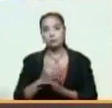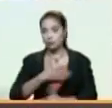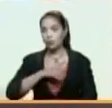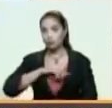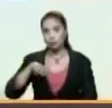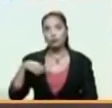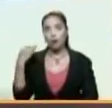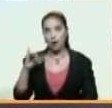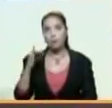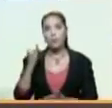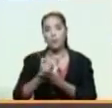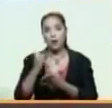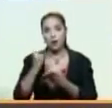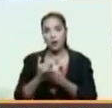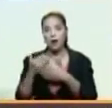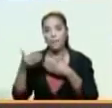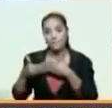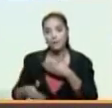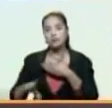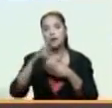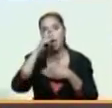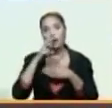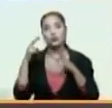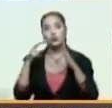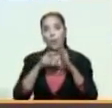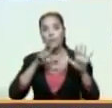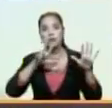que a partir del año 2008